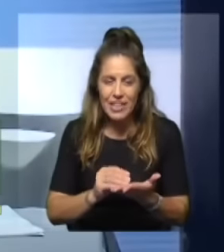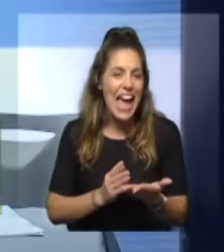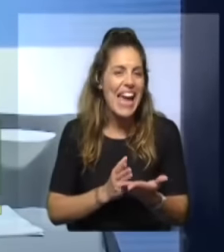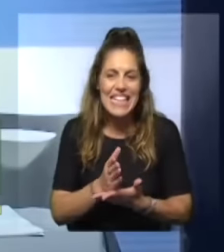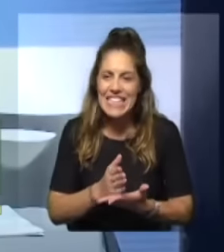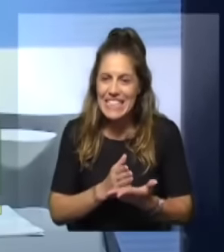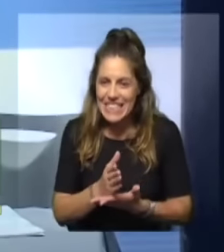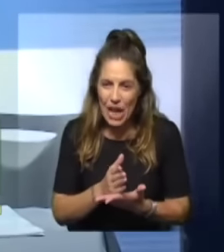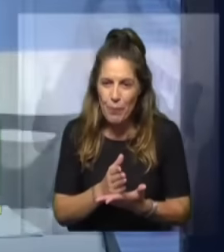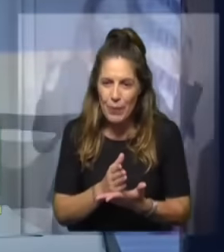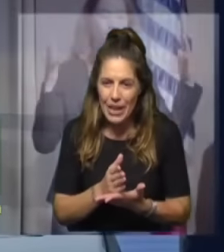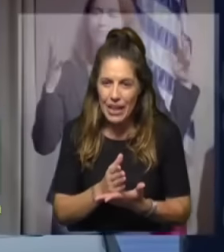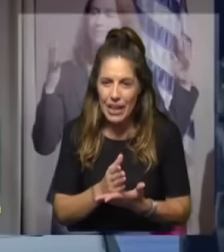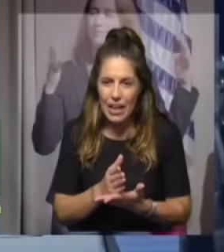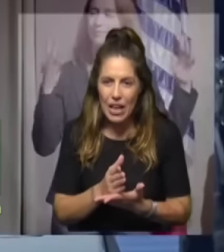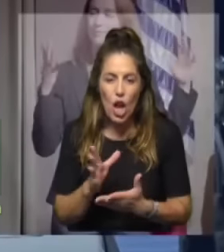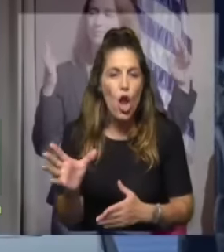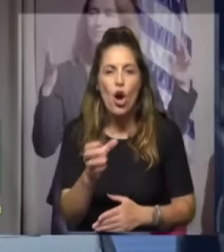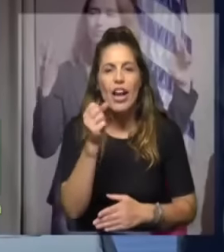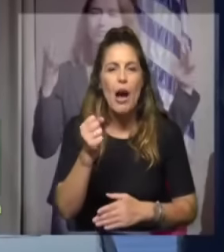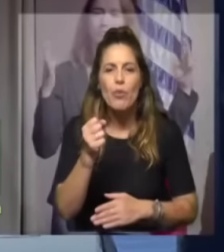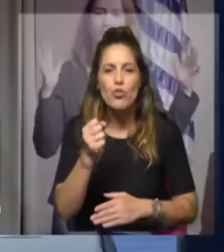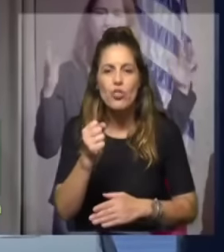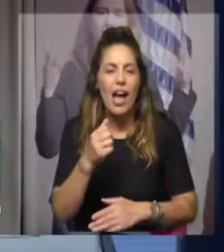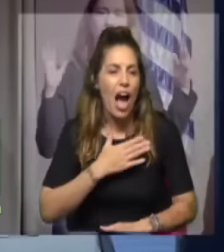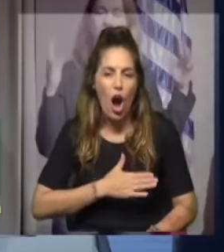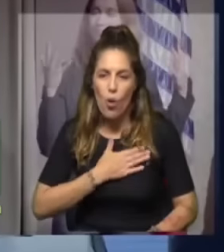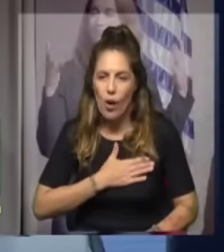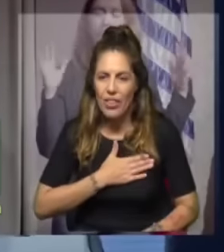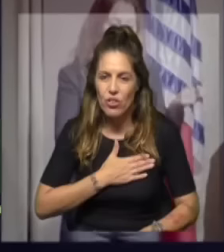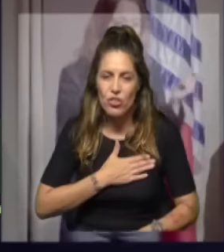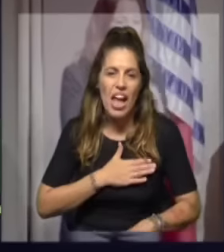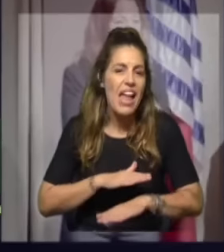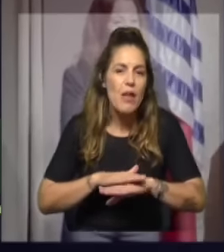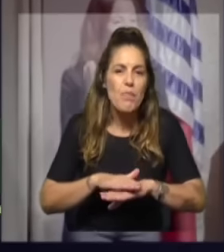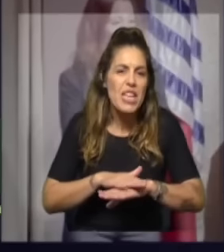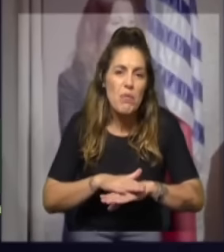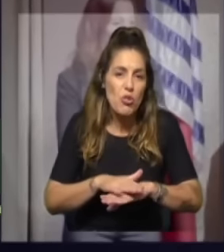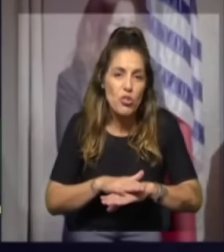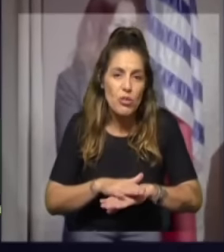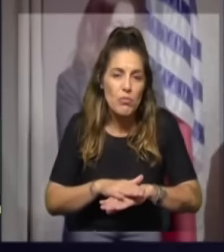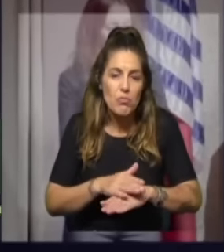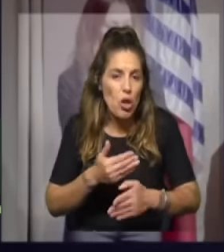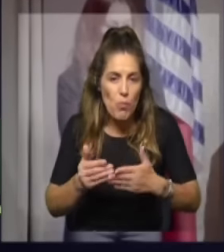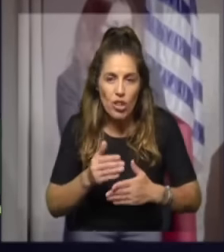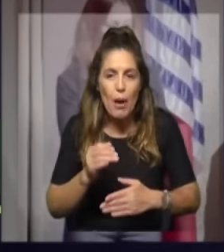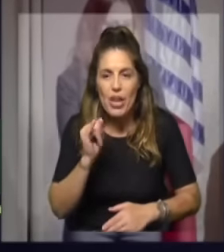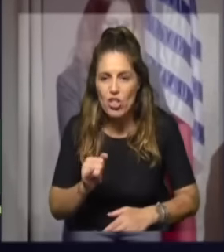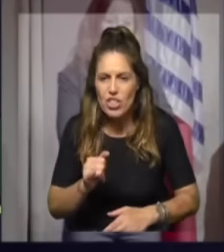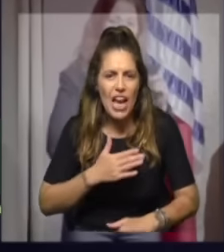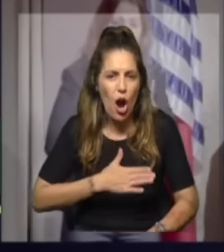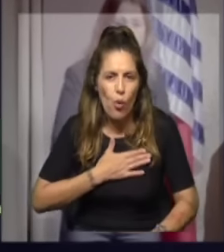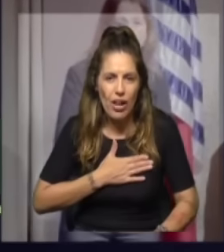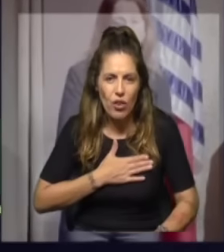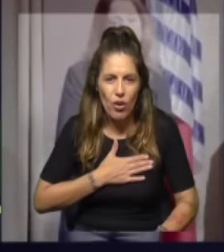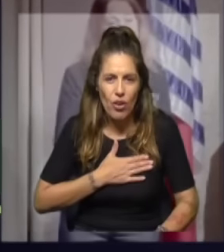lográramos niveles mínimos o no ni siquiera mínimo niveles globales de acuerdo e incluso a veces con mucho